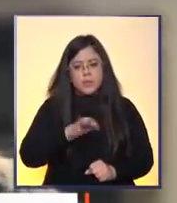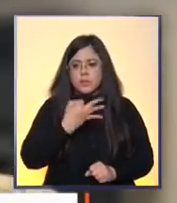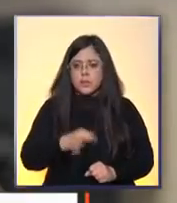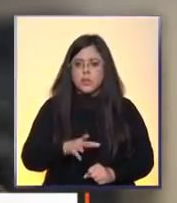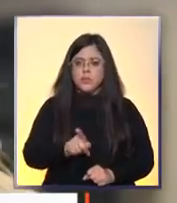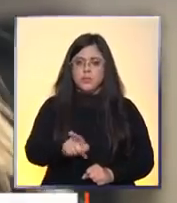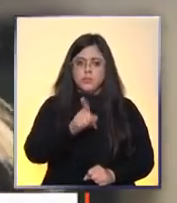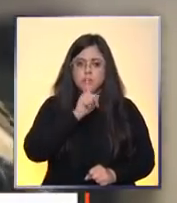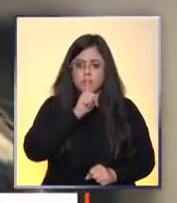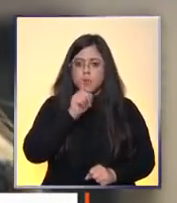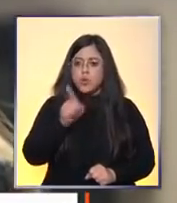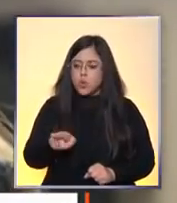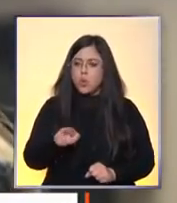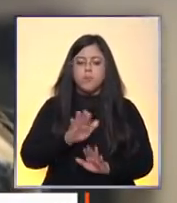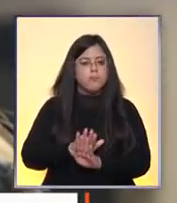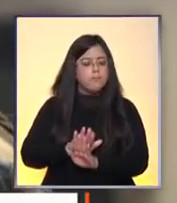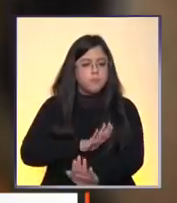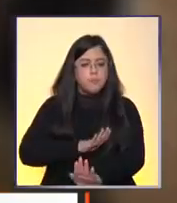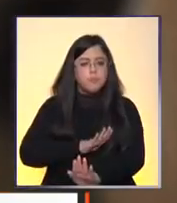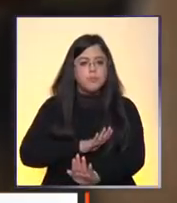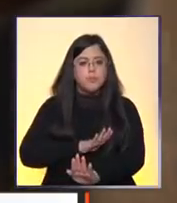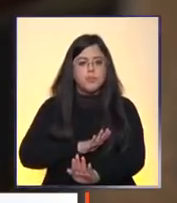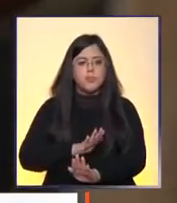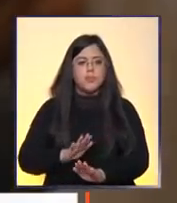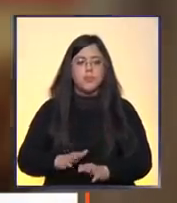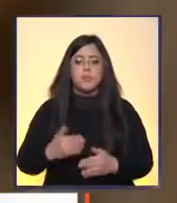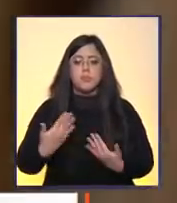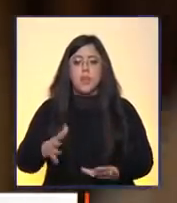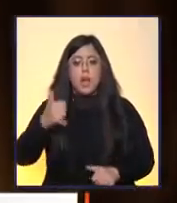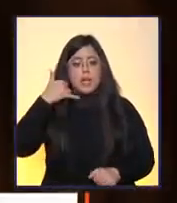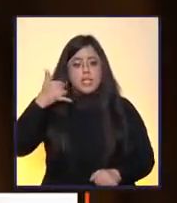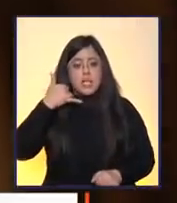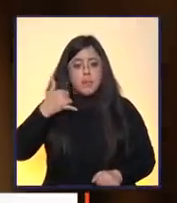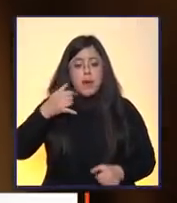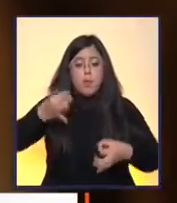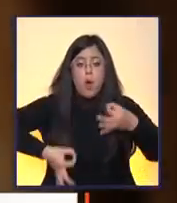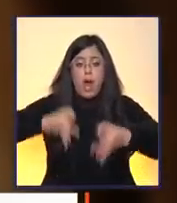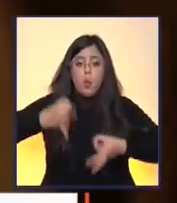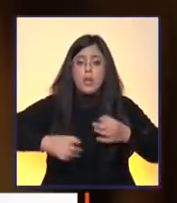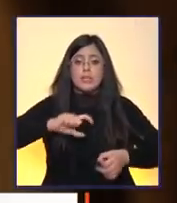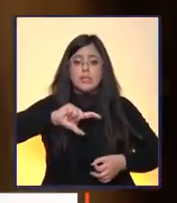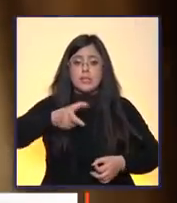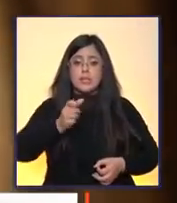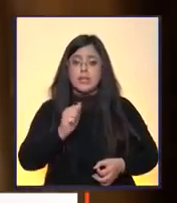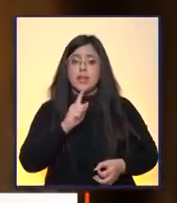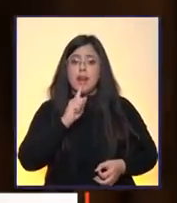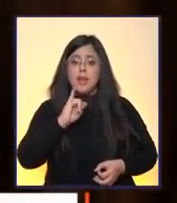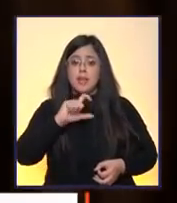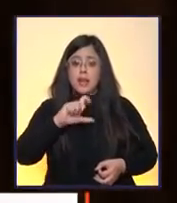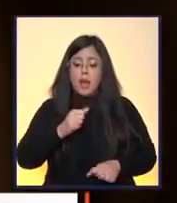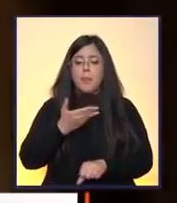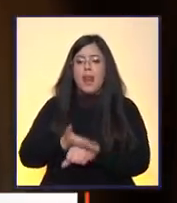Bien, absténgase de aquello. Llamamos al magistrado Gatica para pedir una entrevista.